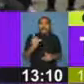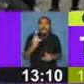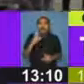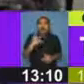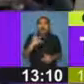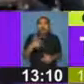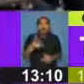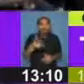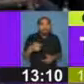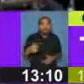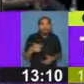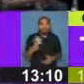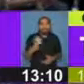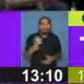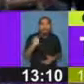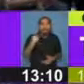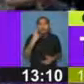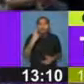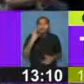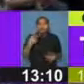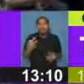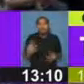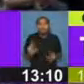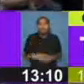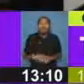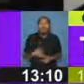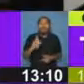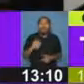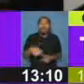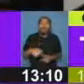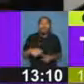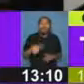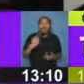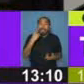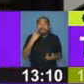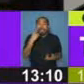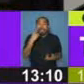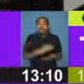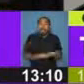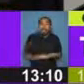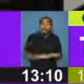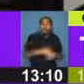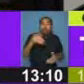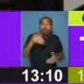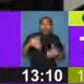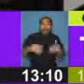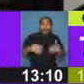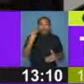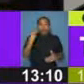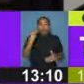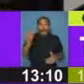gestión seguramente el intendente electo Va a continuar por el mismo camino